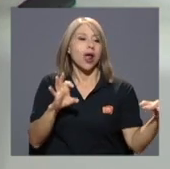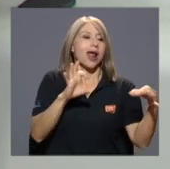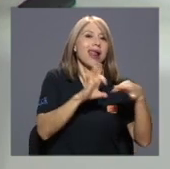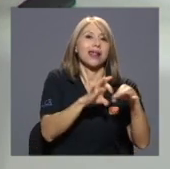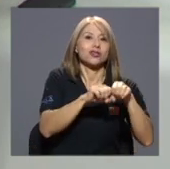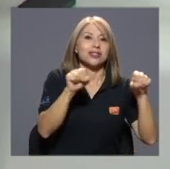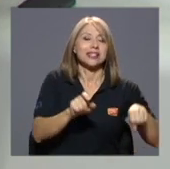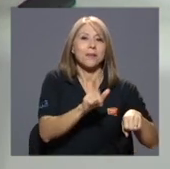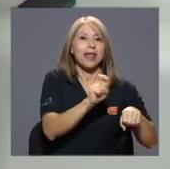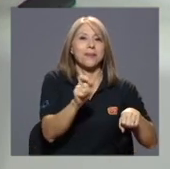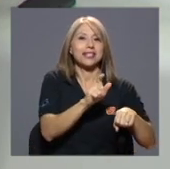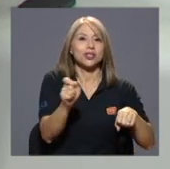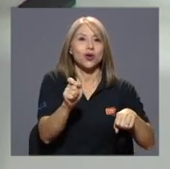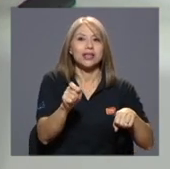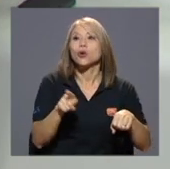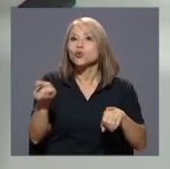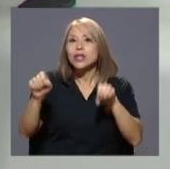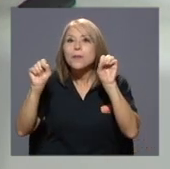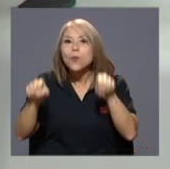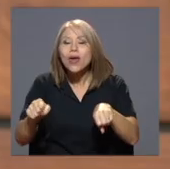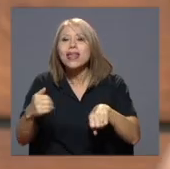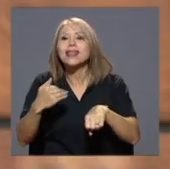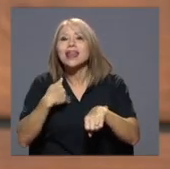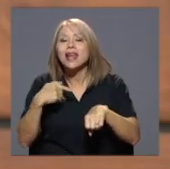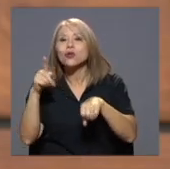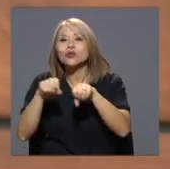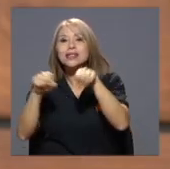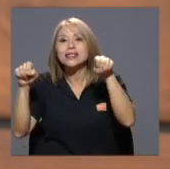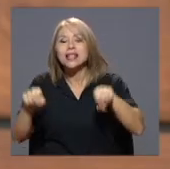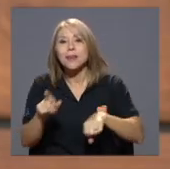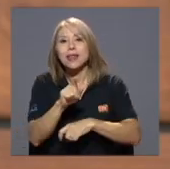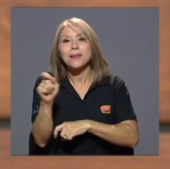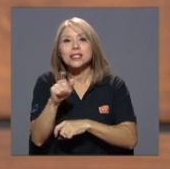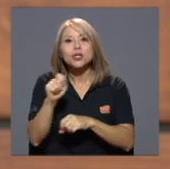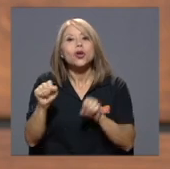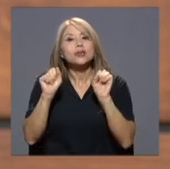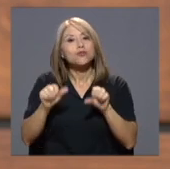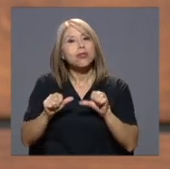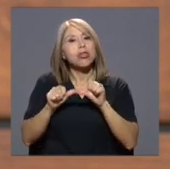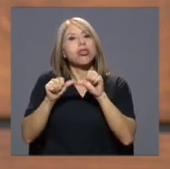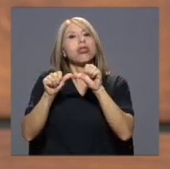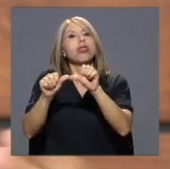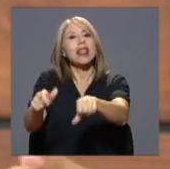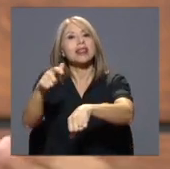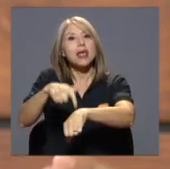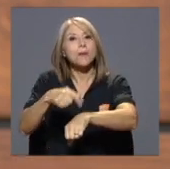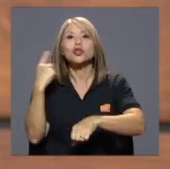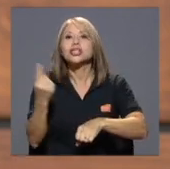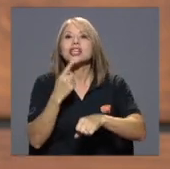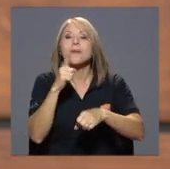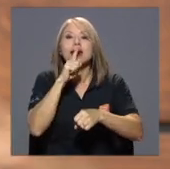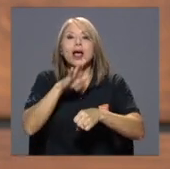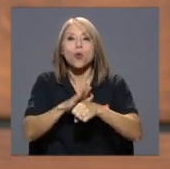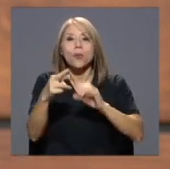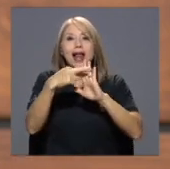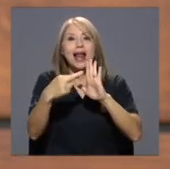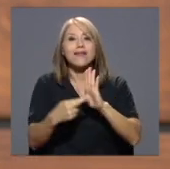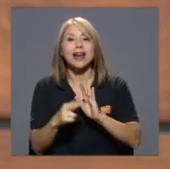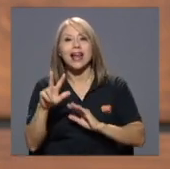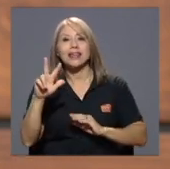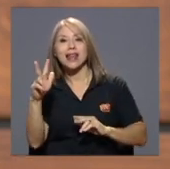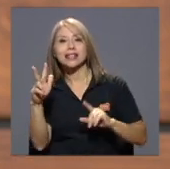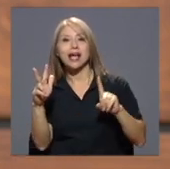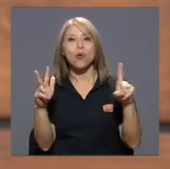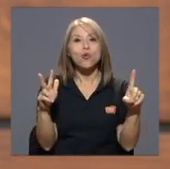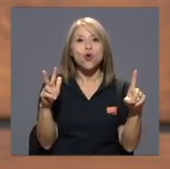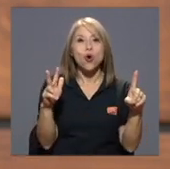un sistema de pensiones sostenible en el tiempo, siempre y cuando cumpla la regla de 3 a 1. Si todos estamos aportando 20%